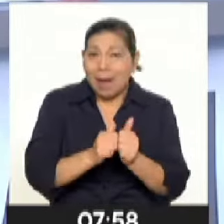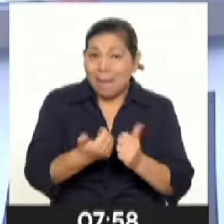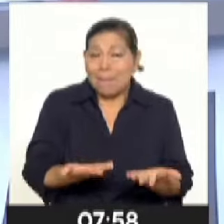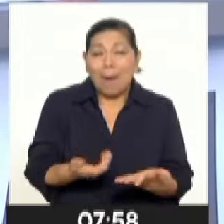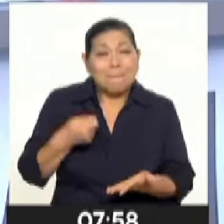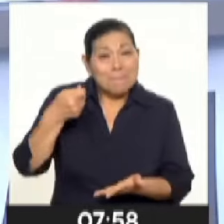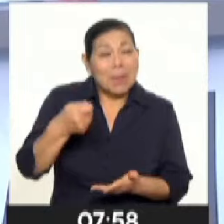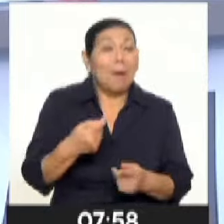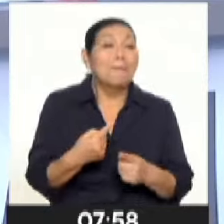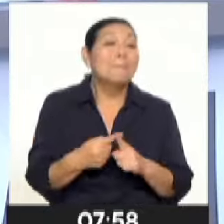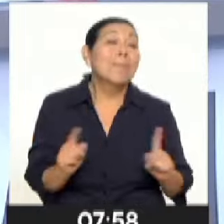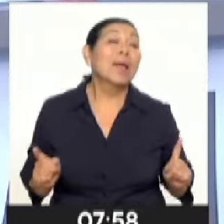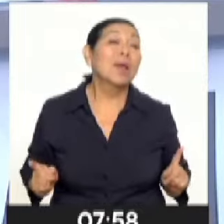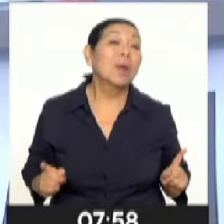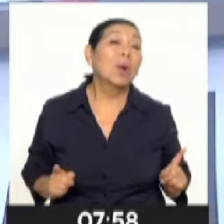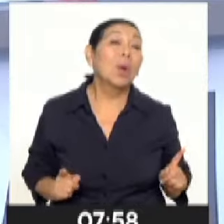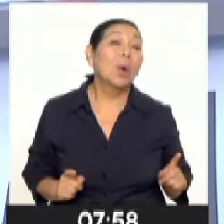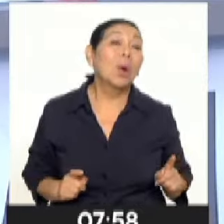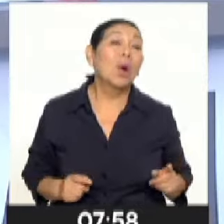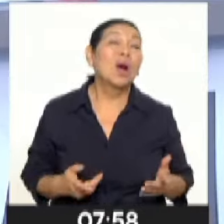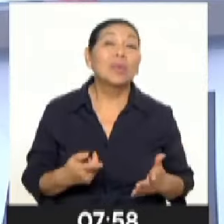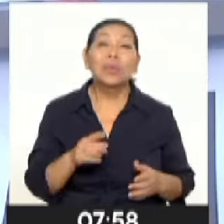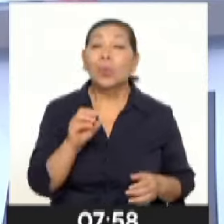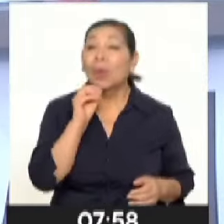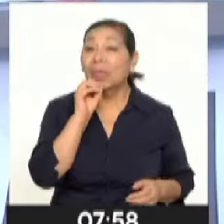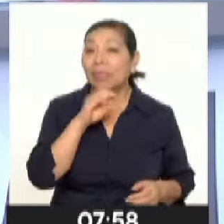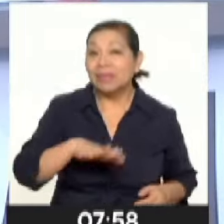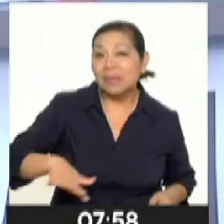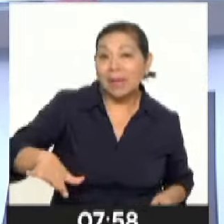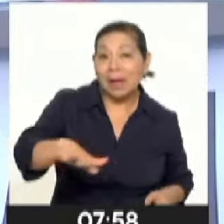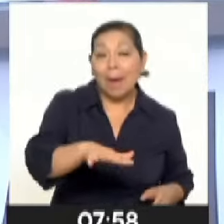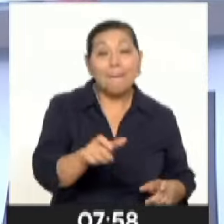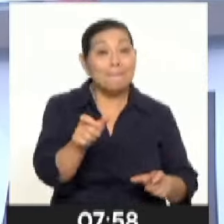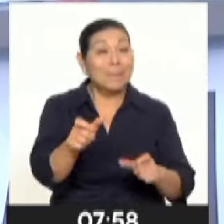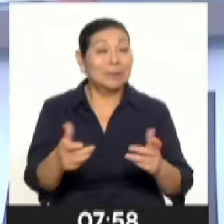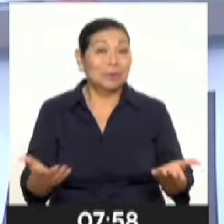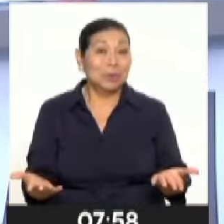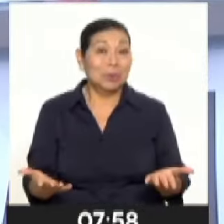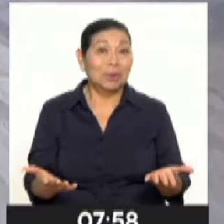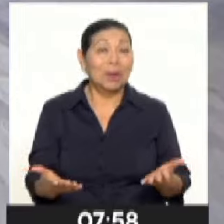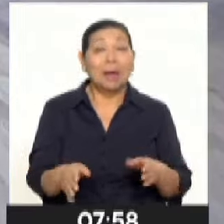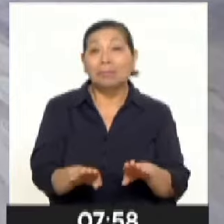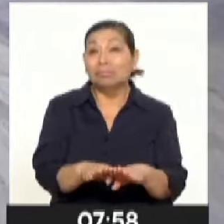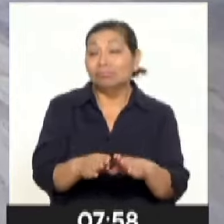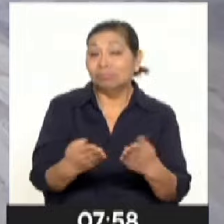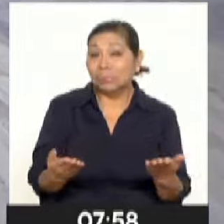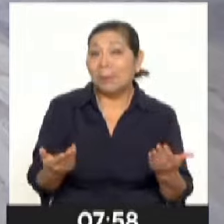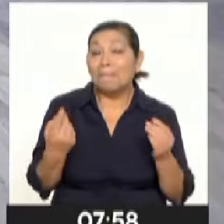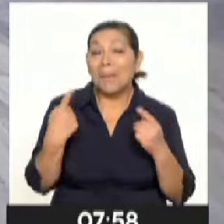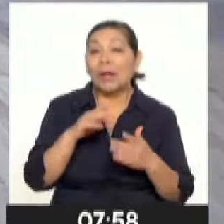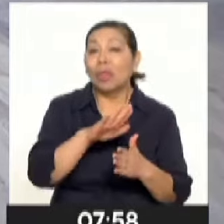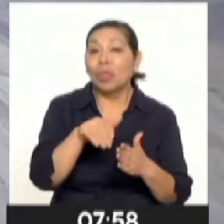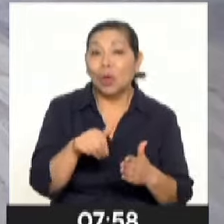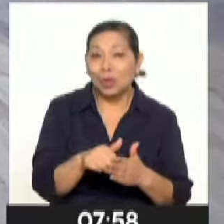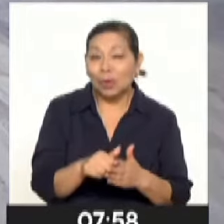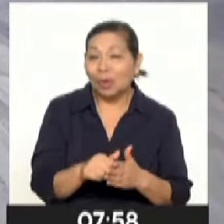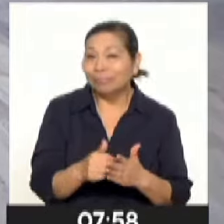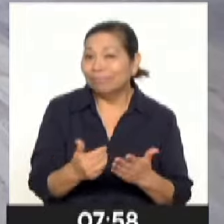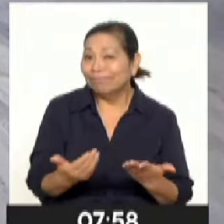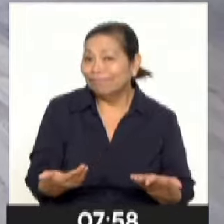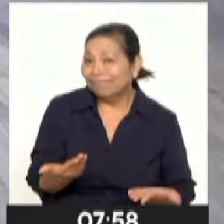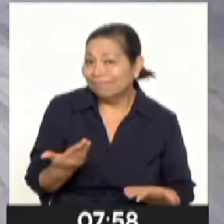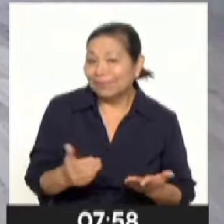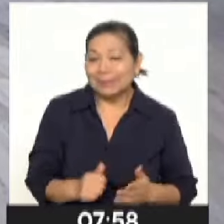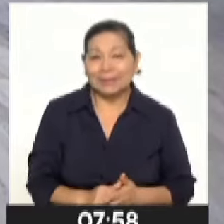sistema de pensiones, pero ¿cuál es el mensaje que le darías en caso pues se aperture, se dé esto para todos, ¿no? No de manera